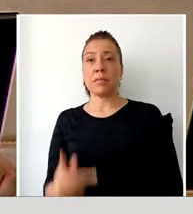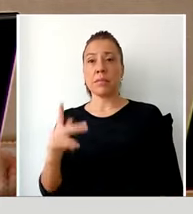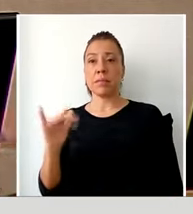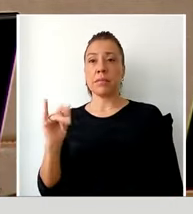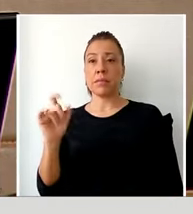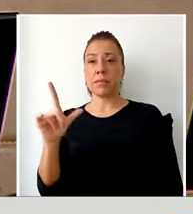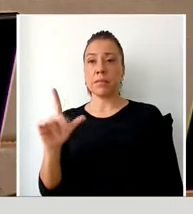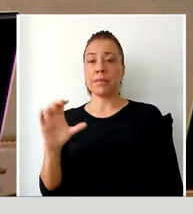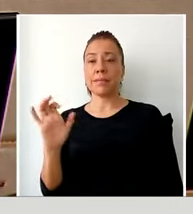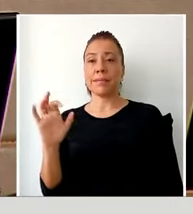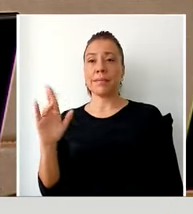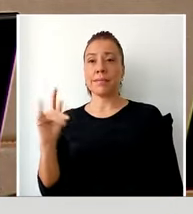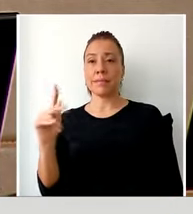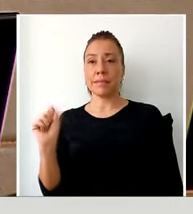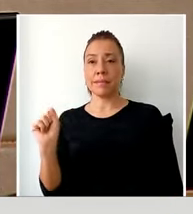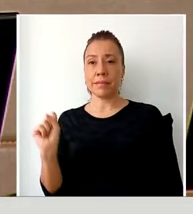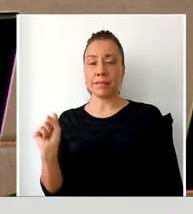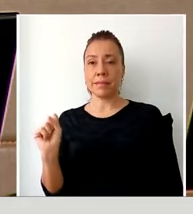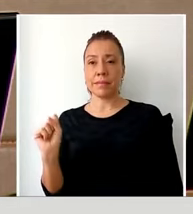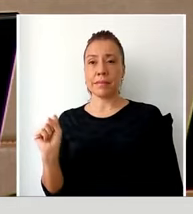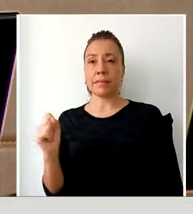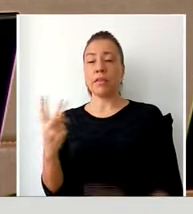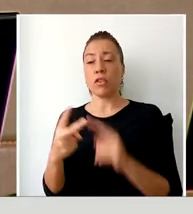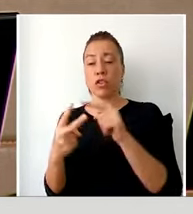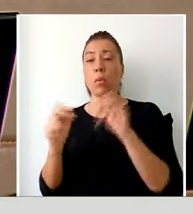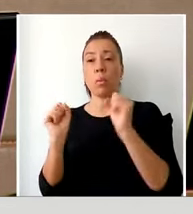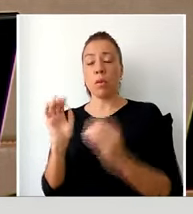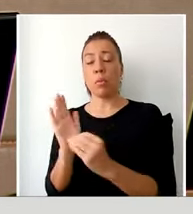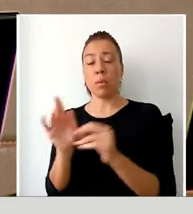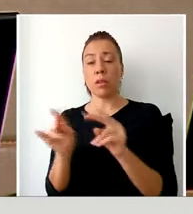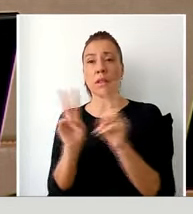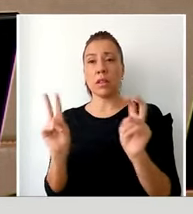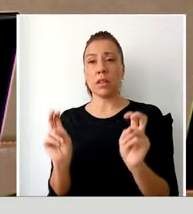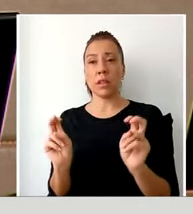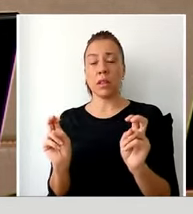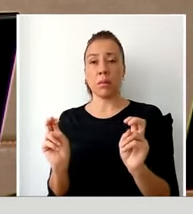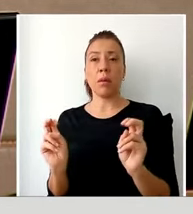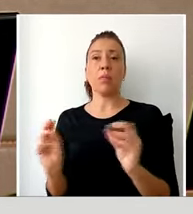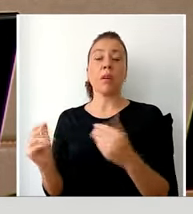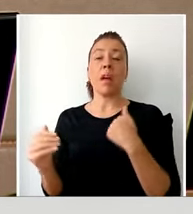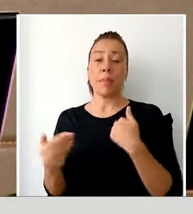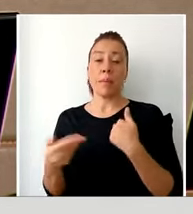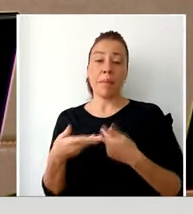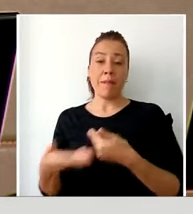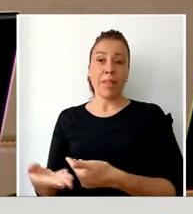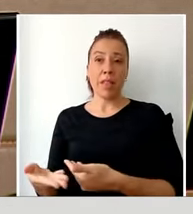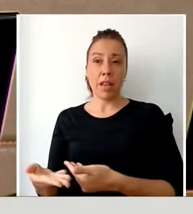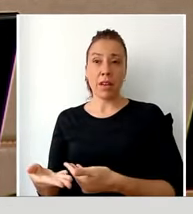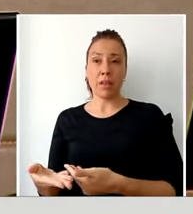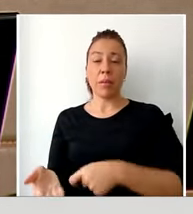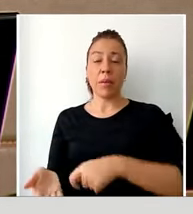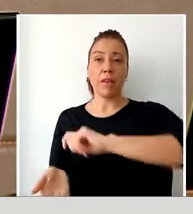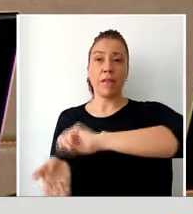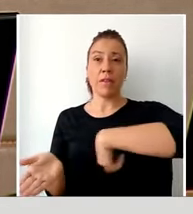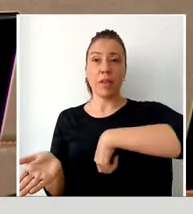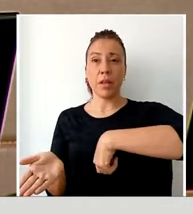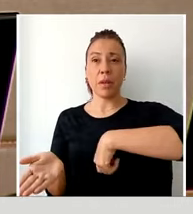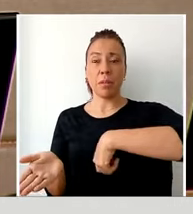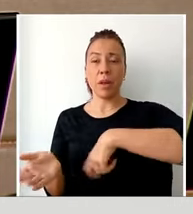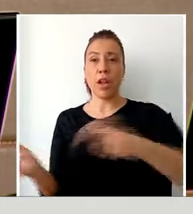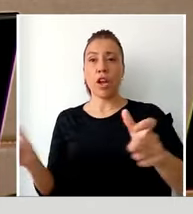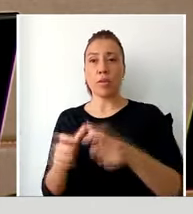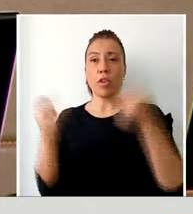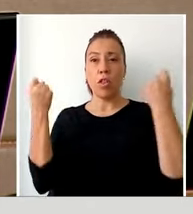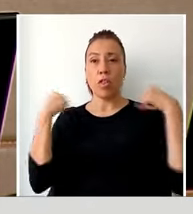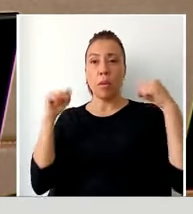Erika de poder colocar este tema en la mesa y habernos invitado en su momento para suscribir en la comisión de deporte un proyecto